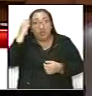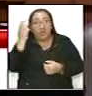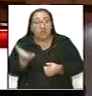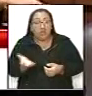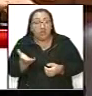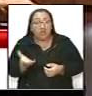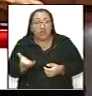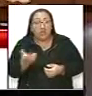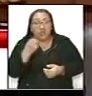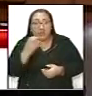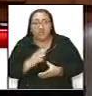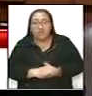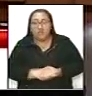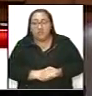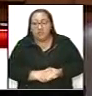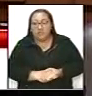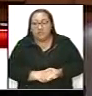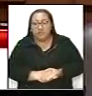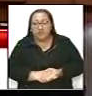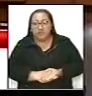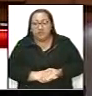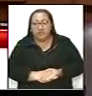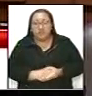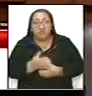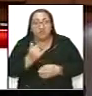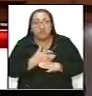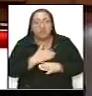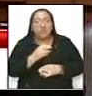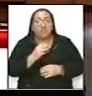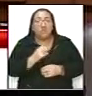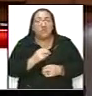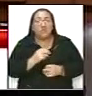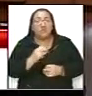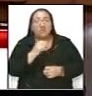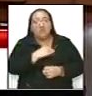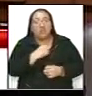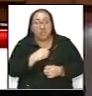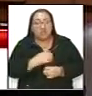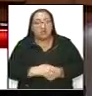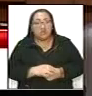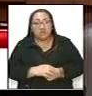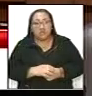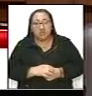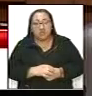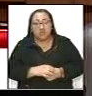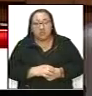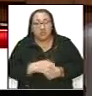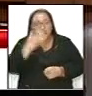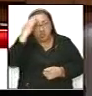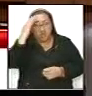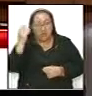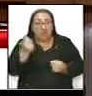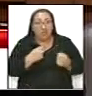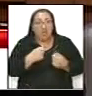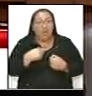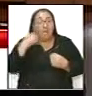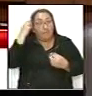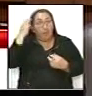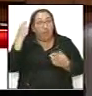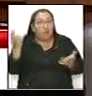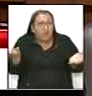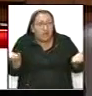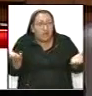que supone, y eso fue lo que le ocurrió a la ministra Martens y no una censura, el no saber manejar